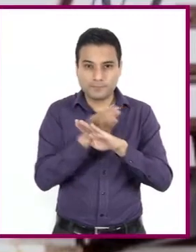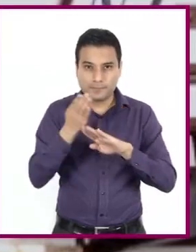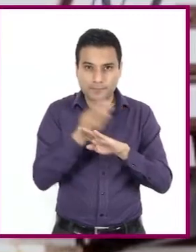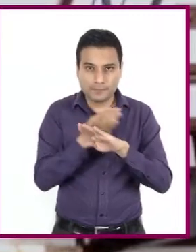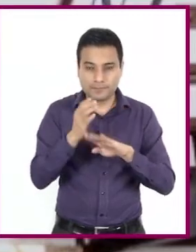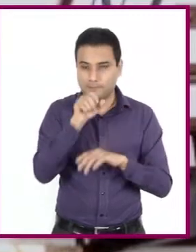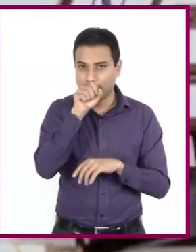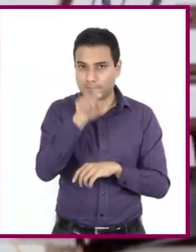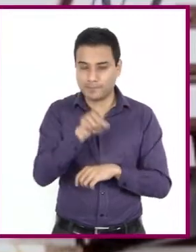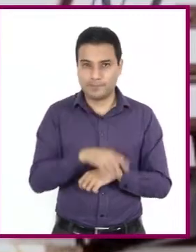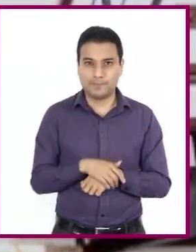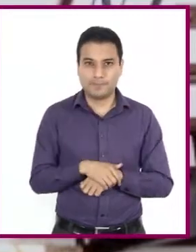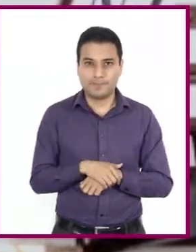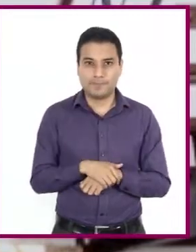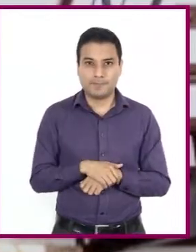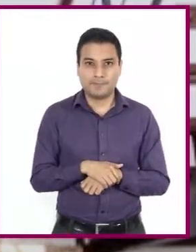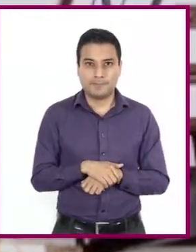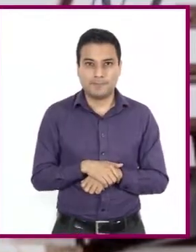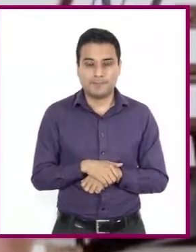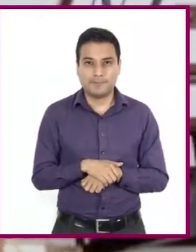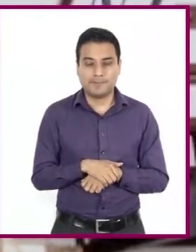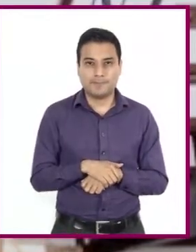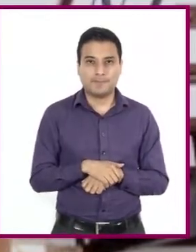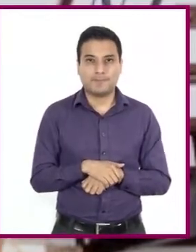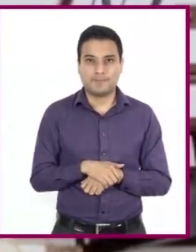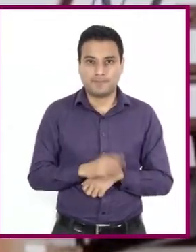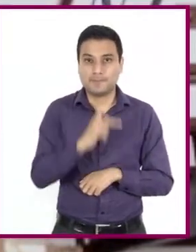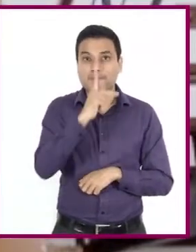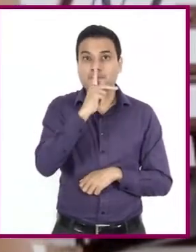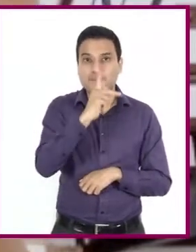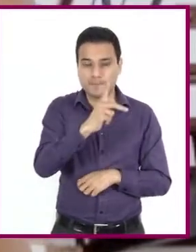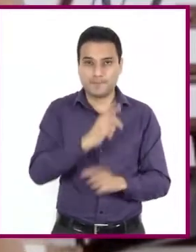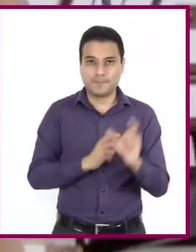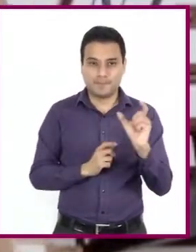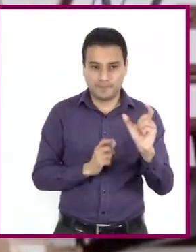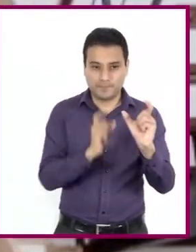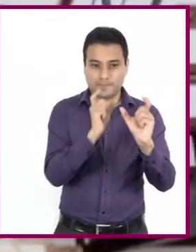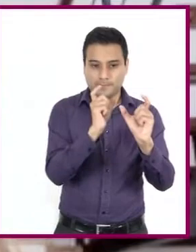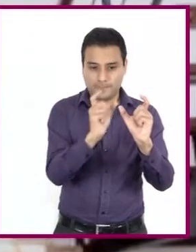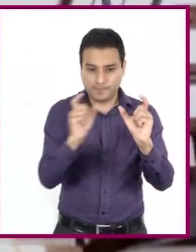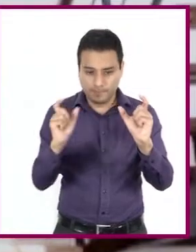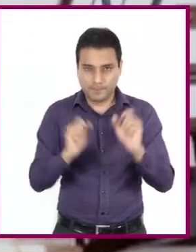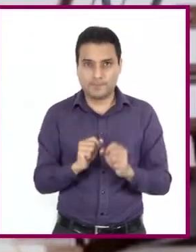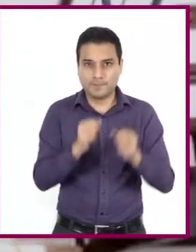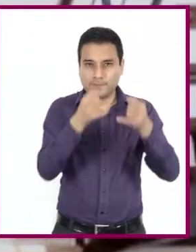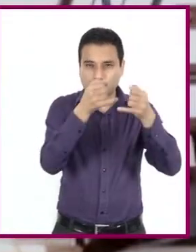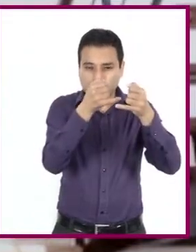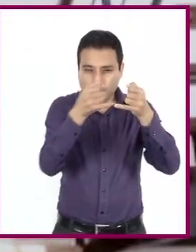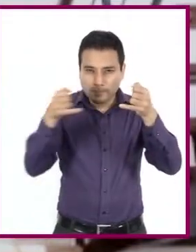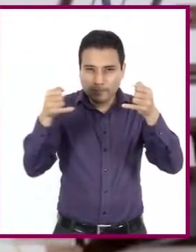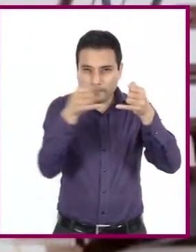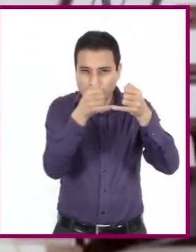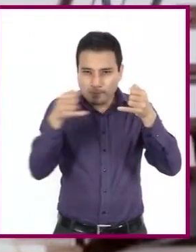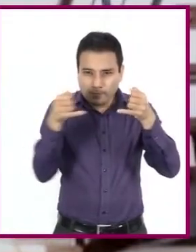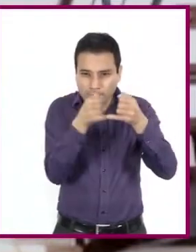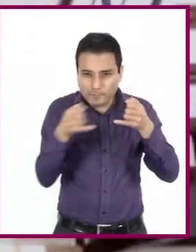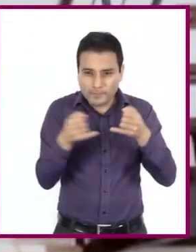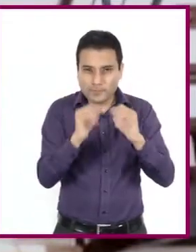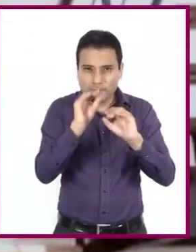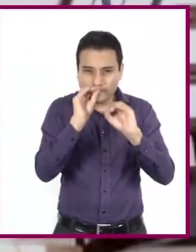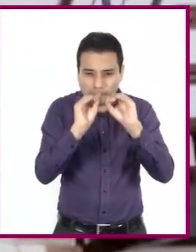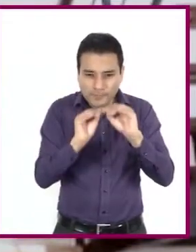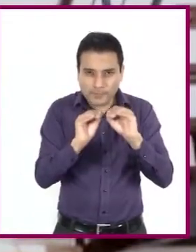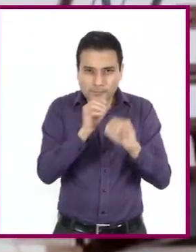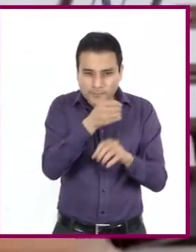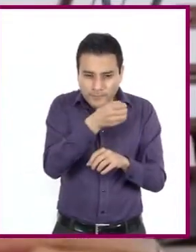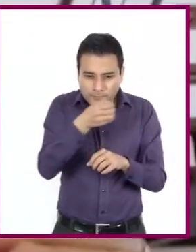la página, el espacio que hay entre una palabra y otra, entre una línea y otra, y la forma en que se acomodan esas